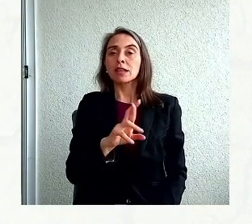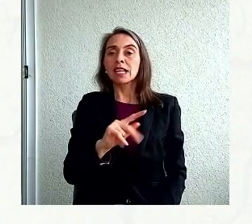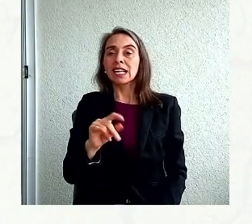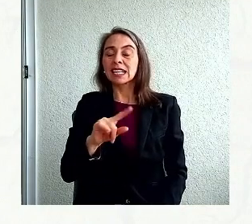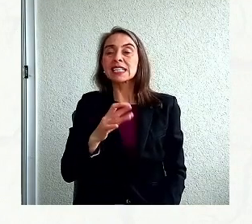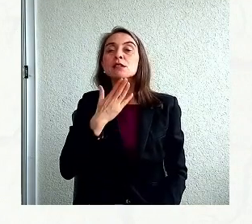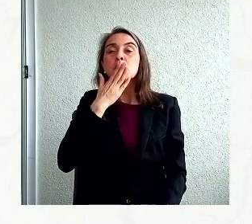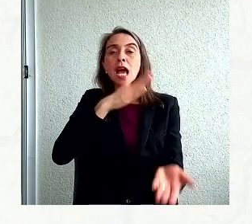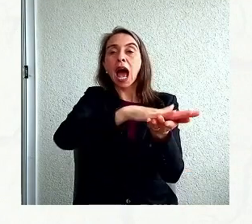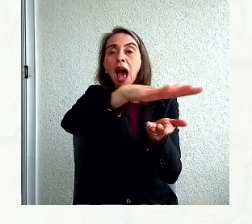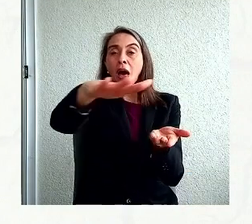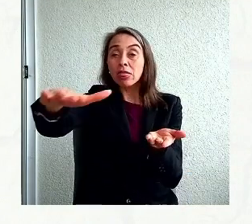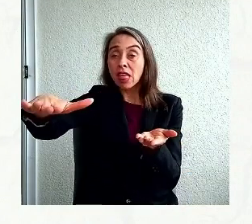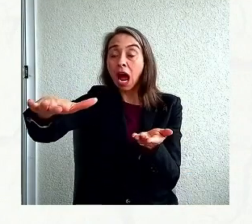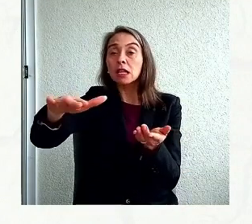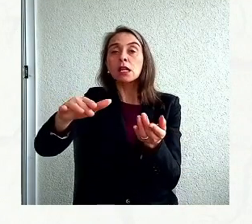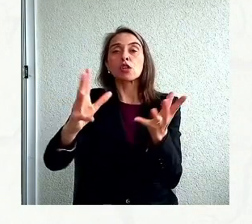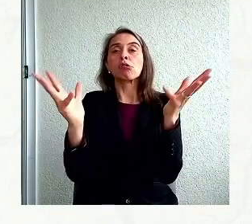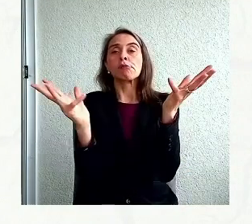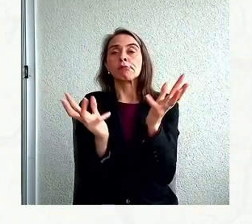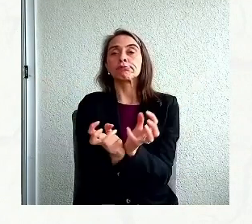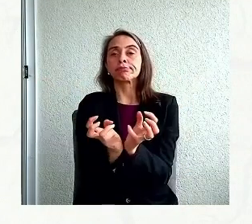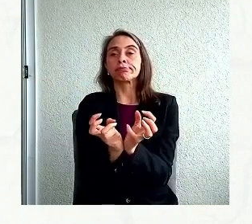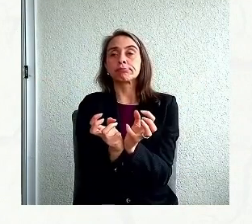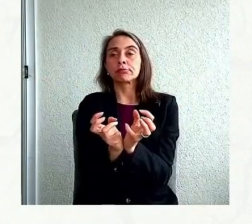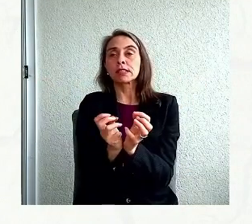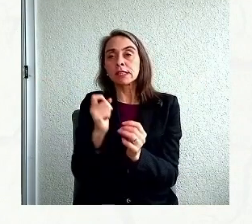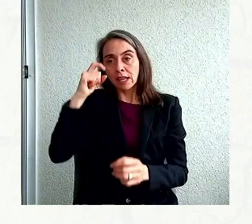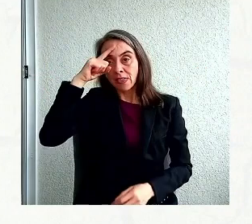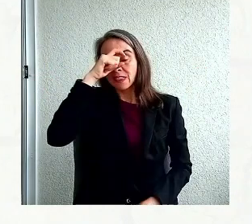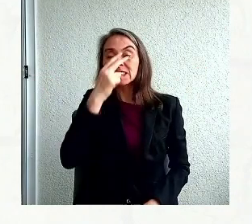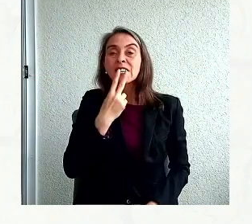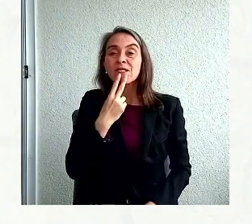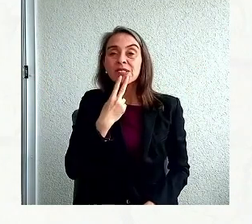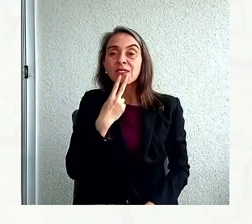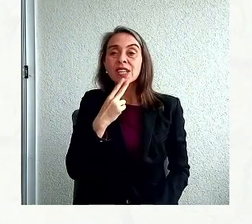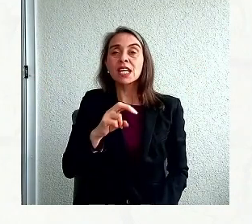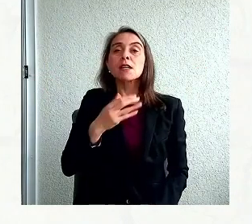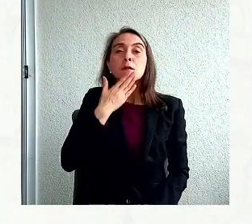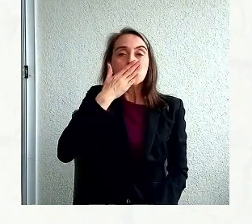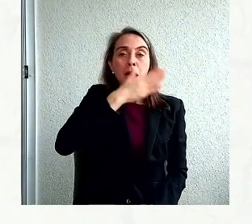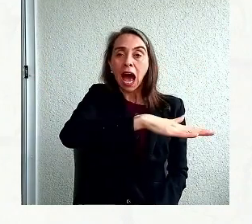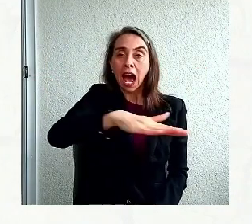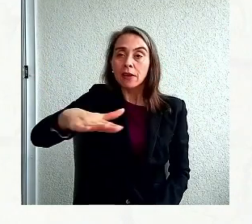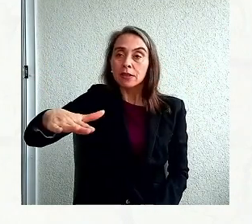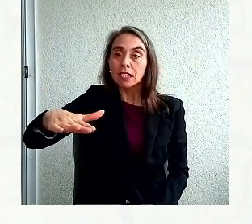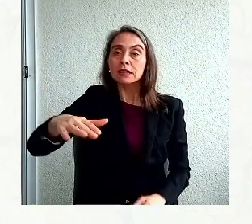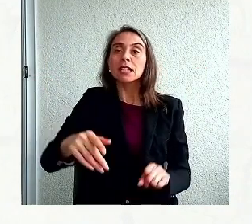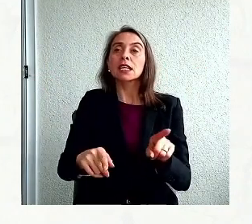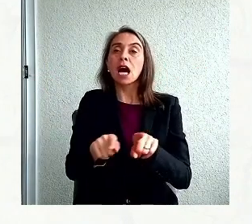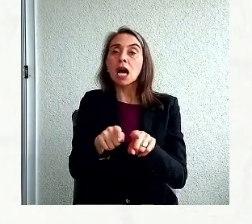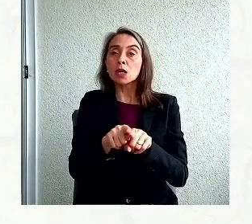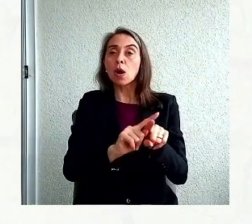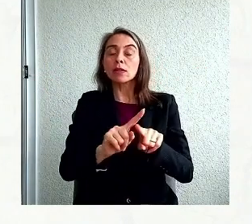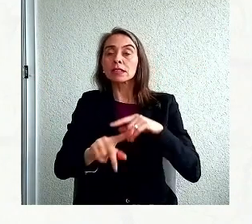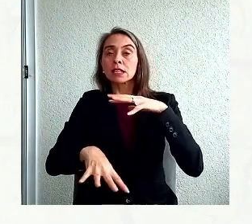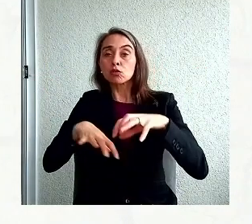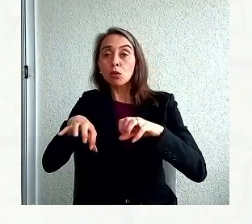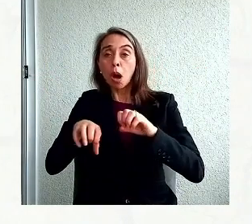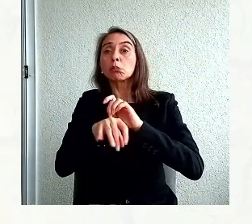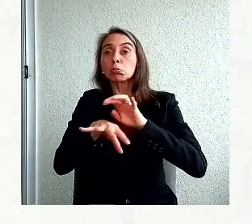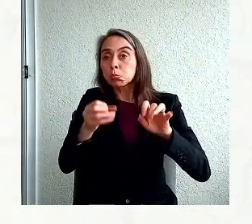Es difícil vivir en Antártica, sin embargo, los organismos igual la han colonizado. En esta imagen que está aquí se